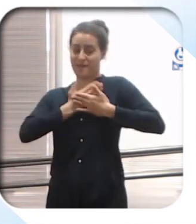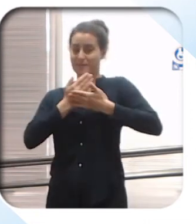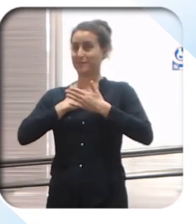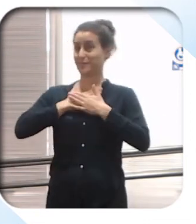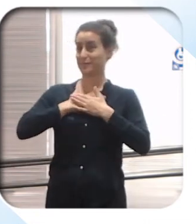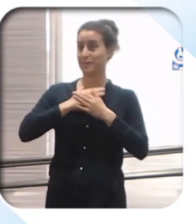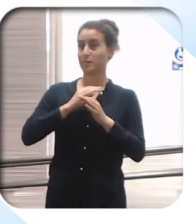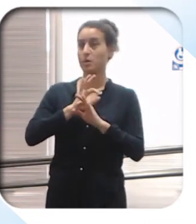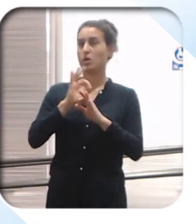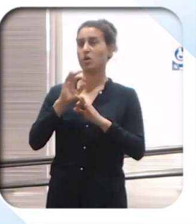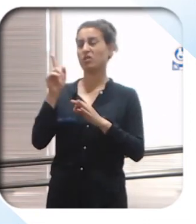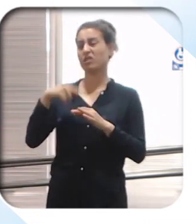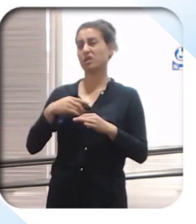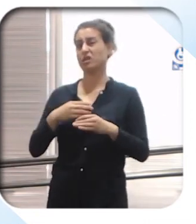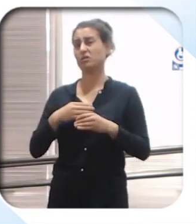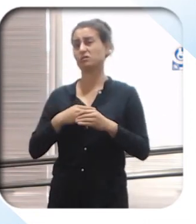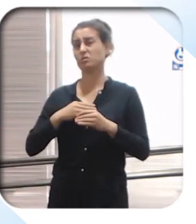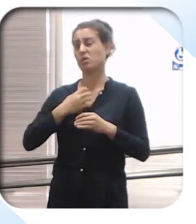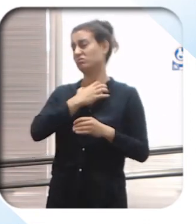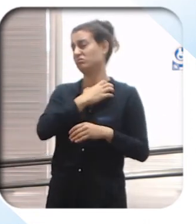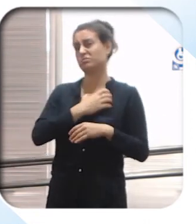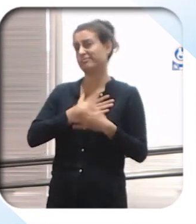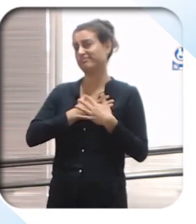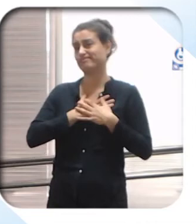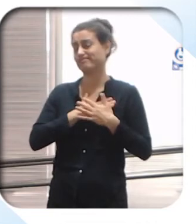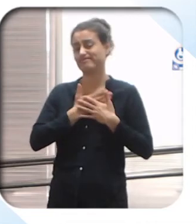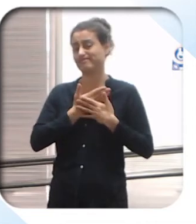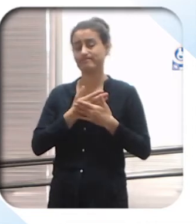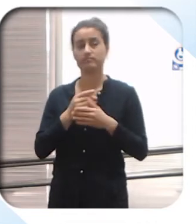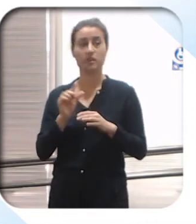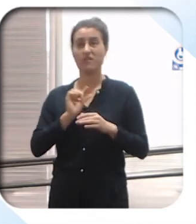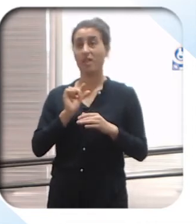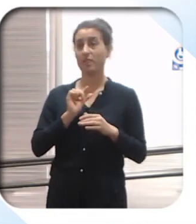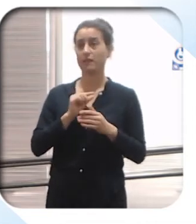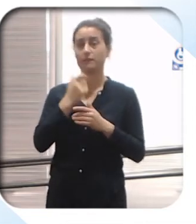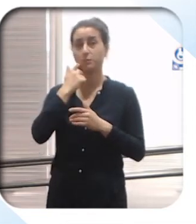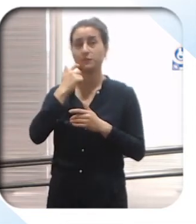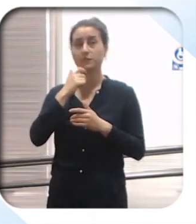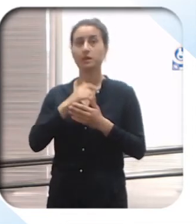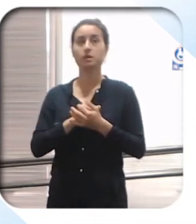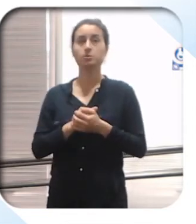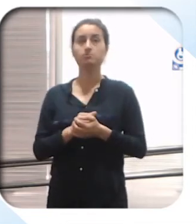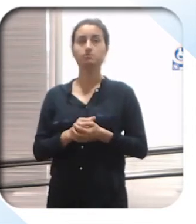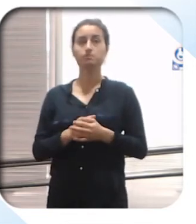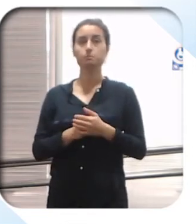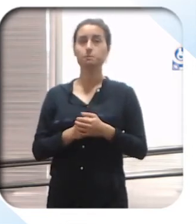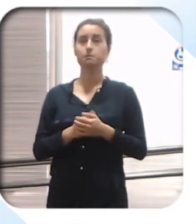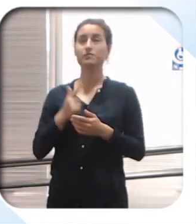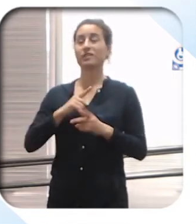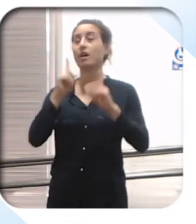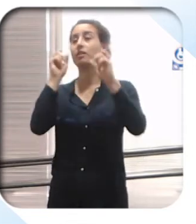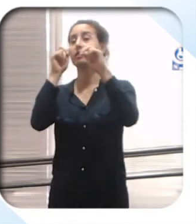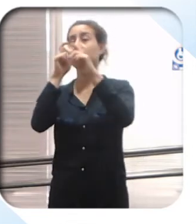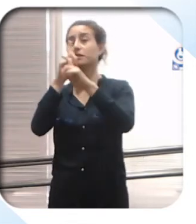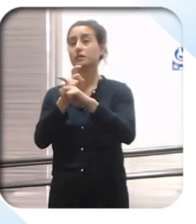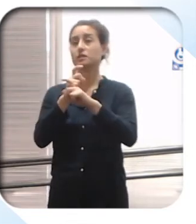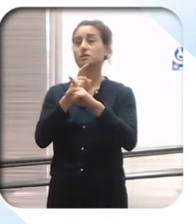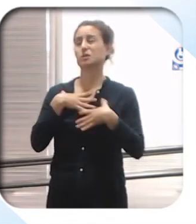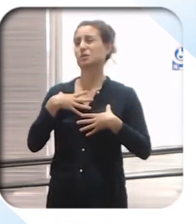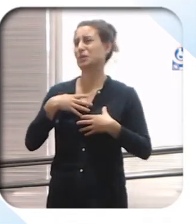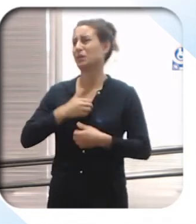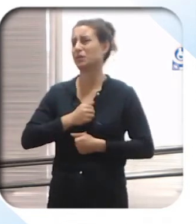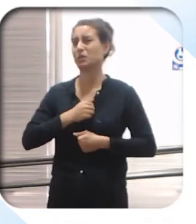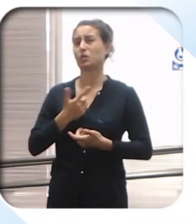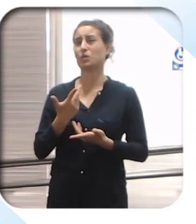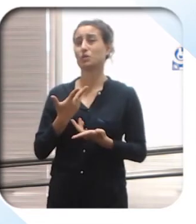por sí venía con una baja autoestima, ¿verdad? ¿Cómo era que venía esa persona? Y ahí se le complica porque se resiente